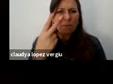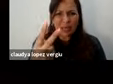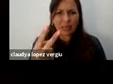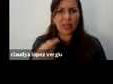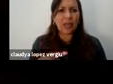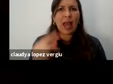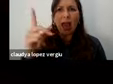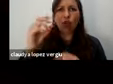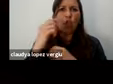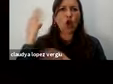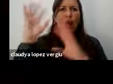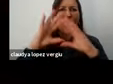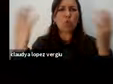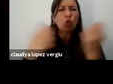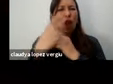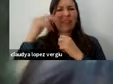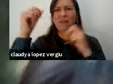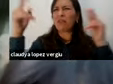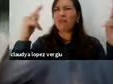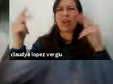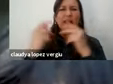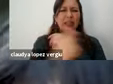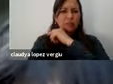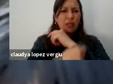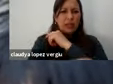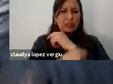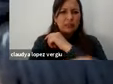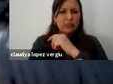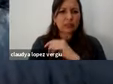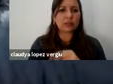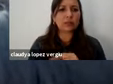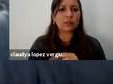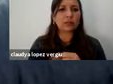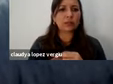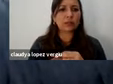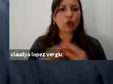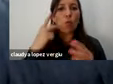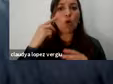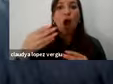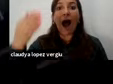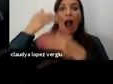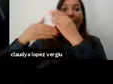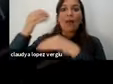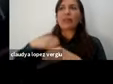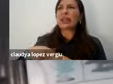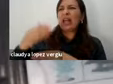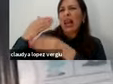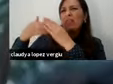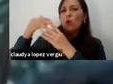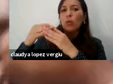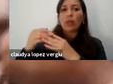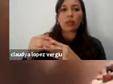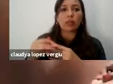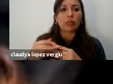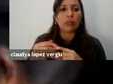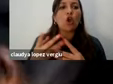la potencialidad que tiene este bosque, revalorar su cultura y mostrar al mundo cómo se vivía antiguamente cuidando el bosque y aprovechando